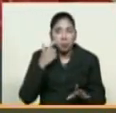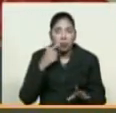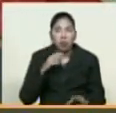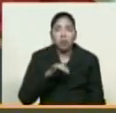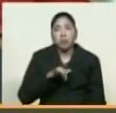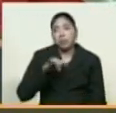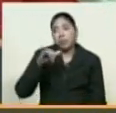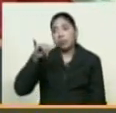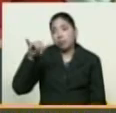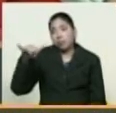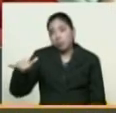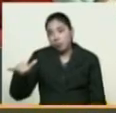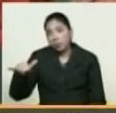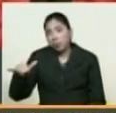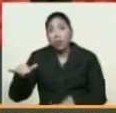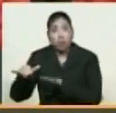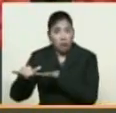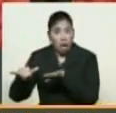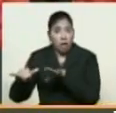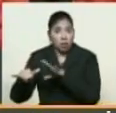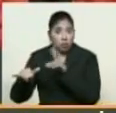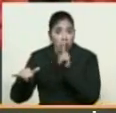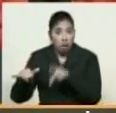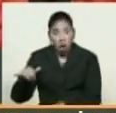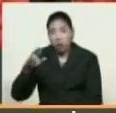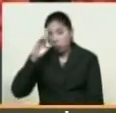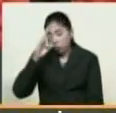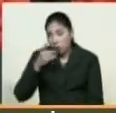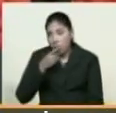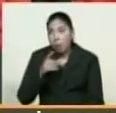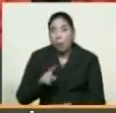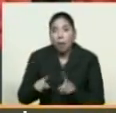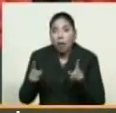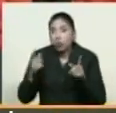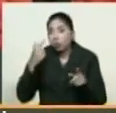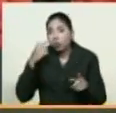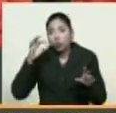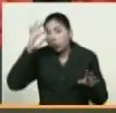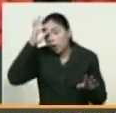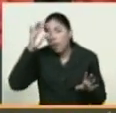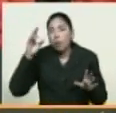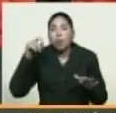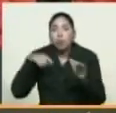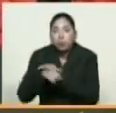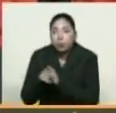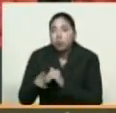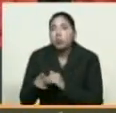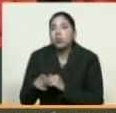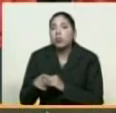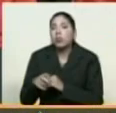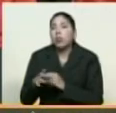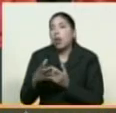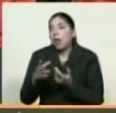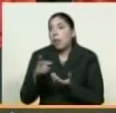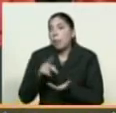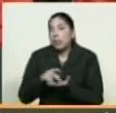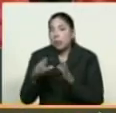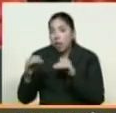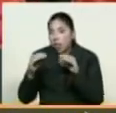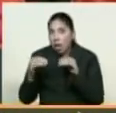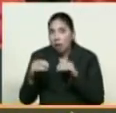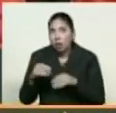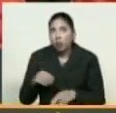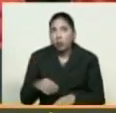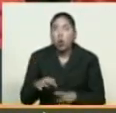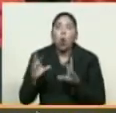República Dominicana, no sabemos si van a participar activamente en el diálogo o fueron a República Dominicana a otras cosas. Ojalá